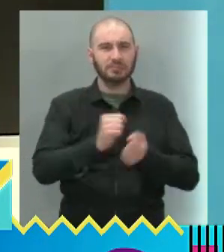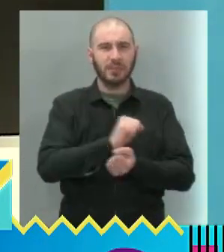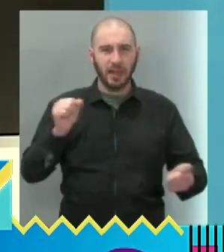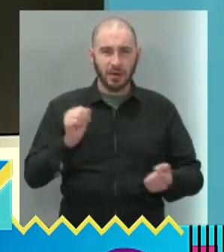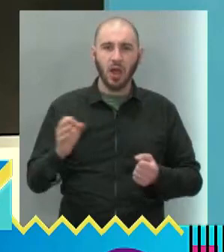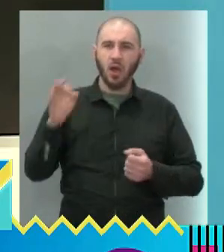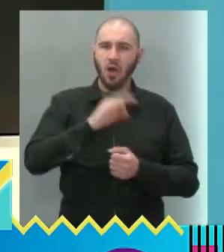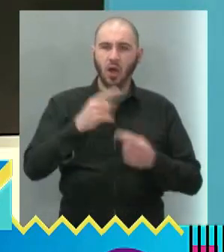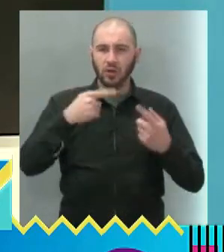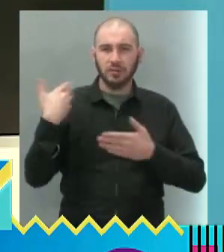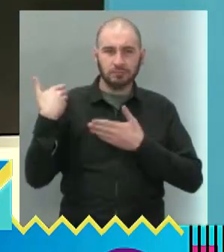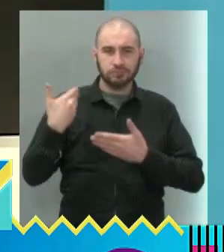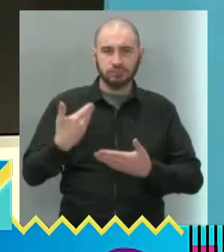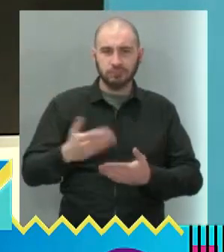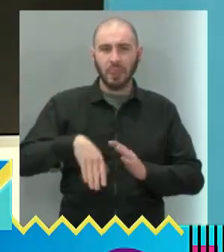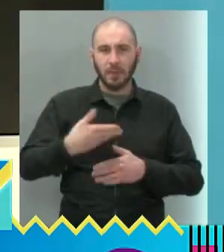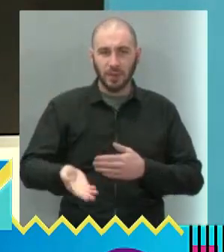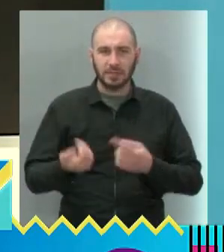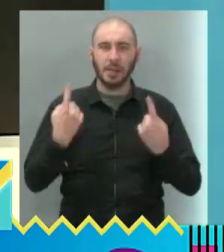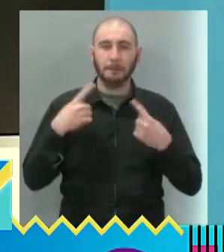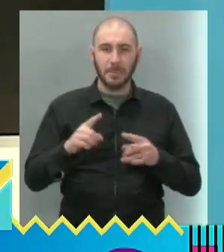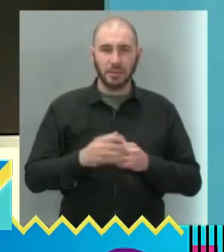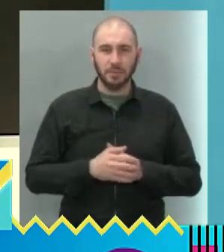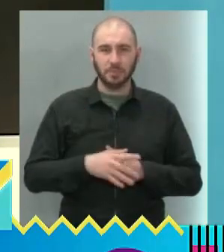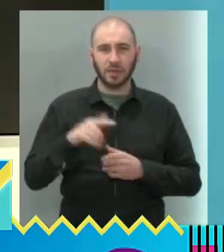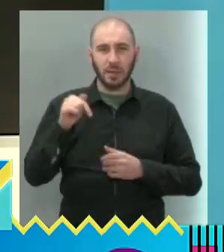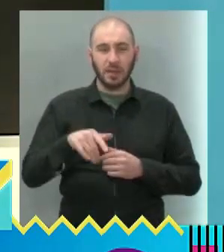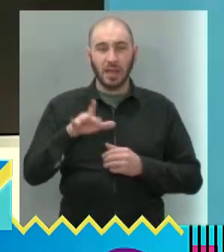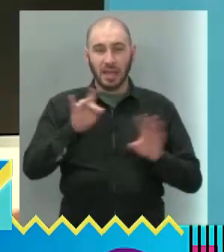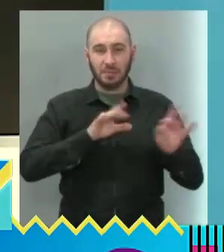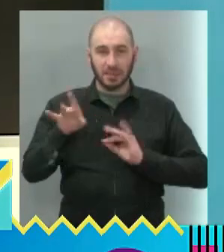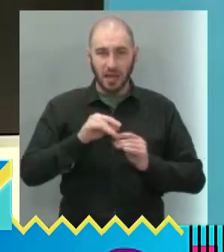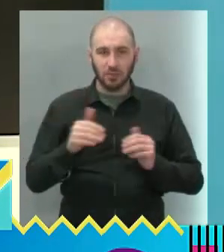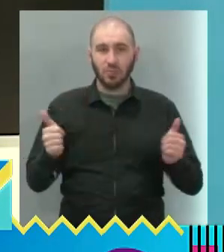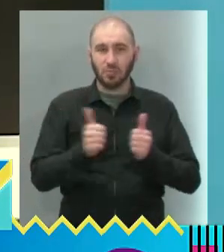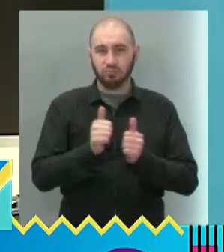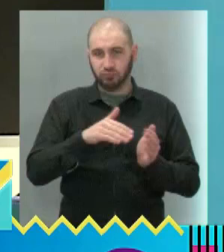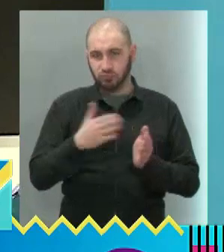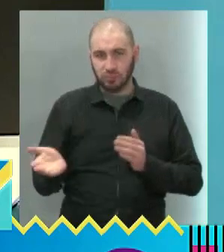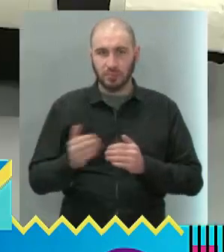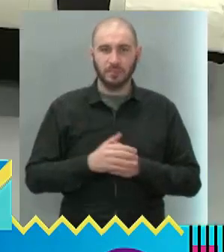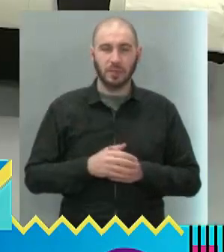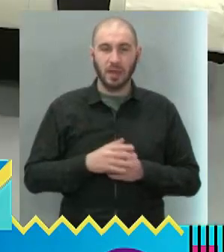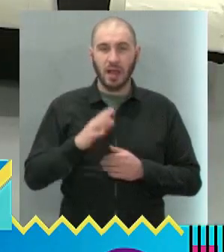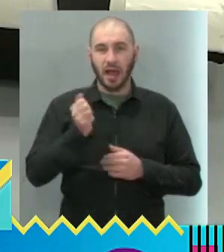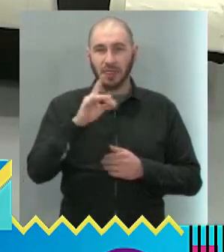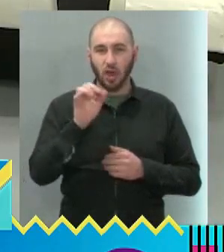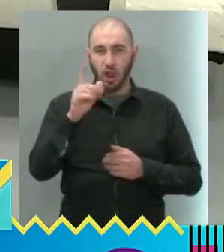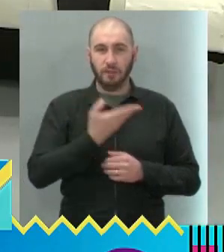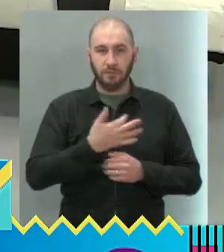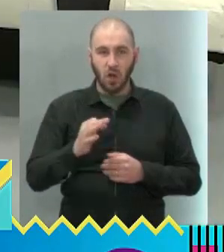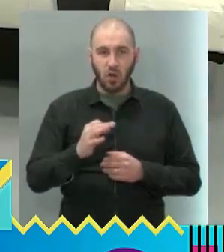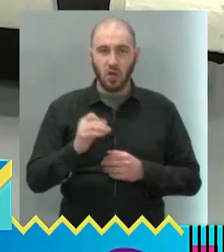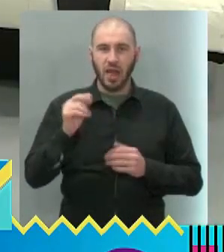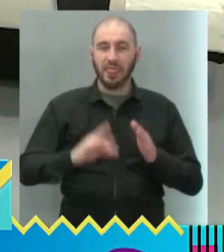libertad o es algo que aconteció mucho después. Pero para eso están nuestros invitados, nos acompaña de este lado está Adolfo Omar